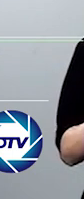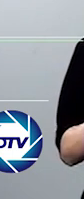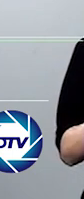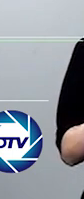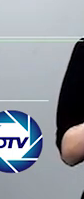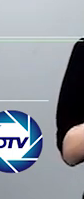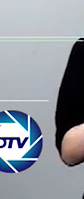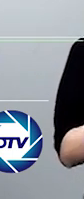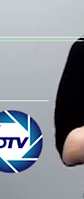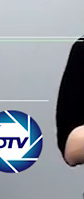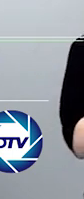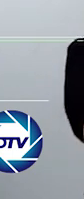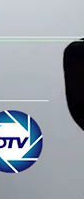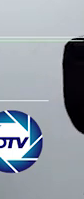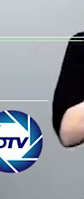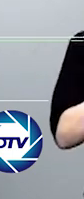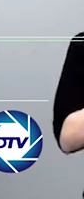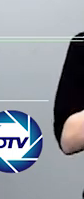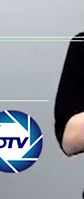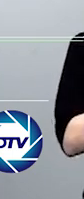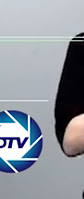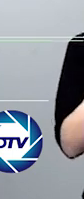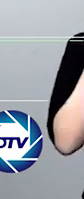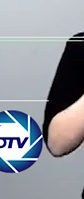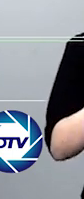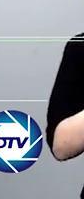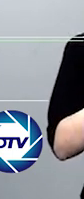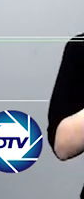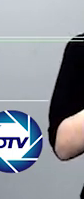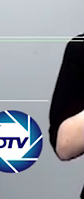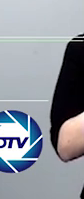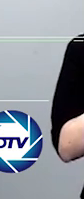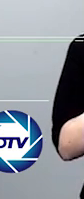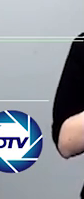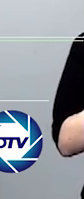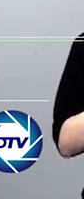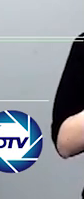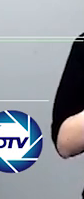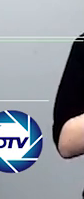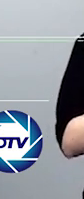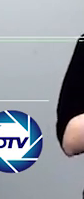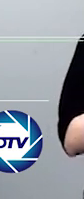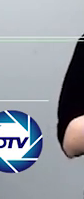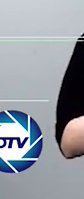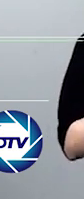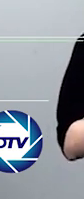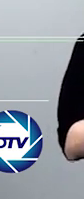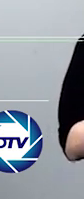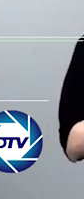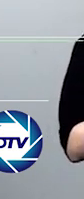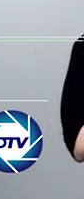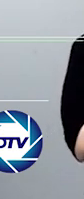un edificio sobre suelo público que se ha destinado a este alquiler social. Claro, la empresa ha tenido unos gastos en la construcción del